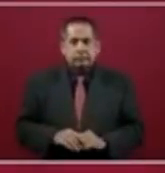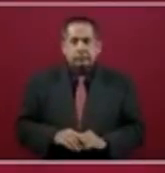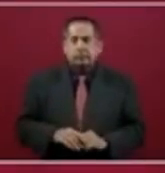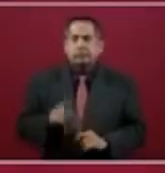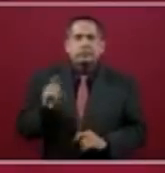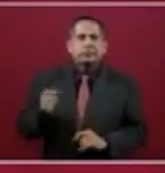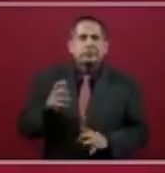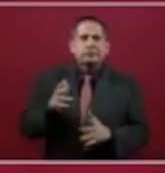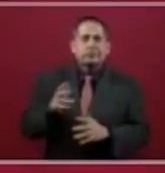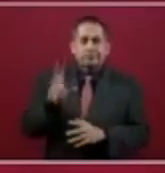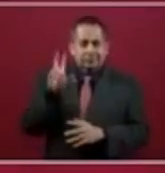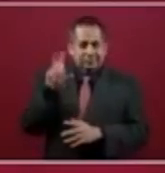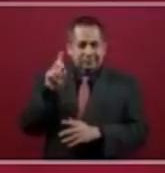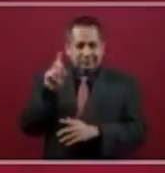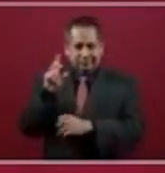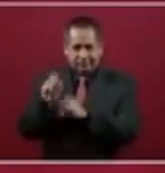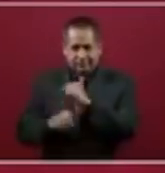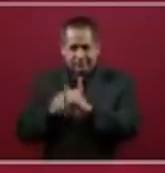alrededor de 30 años